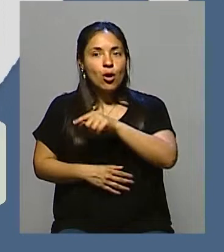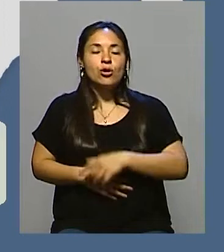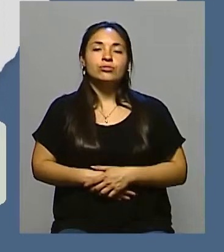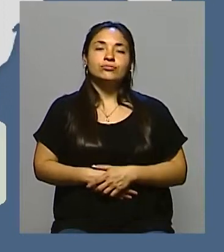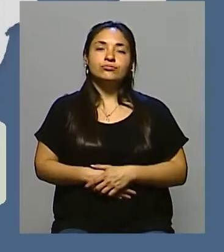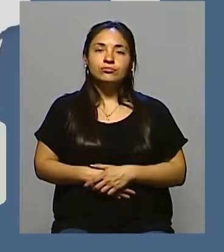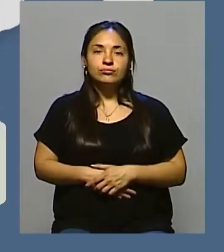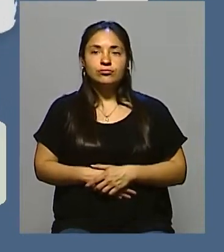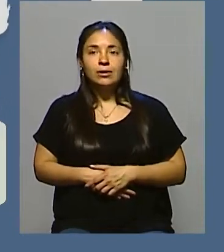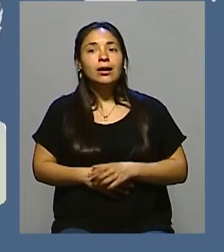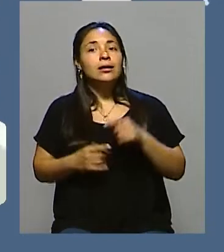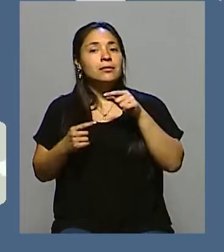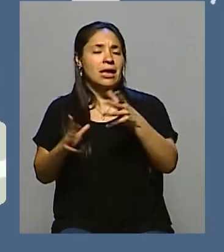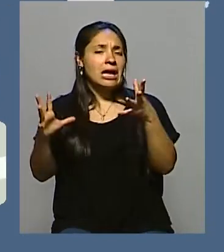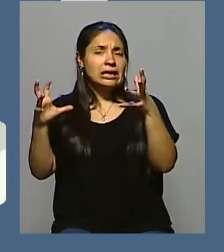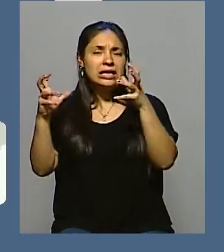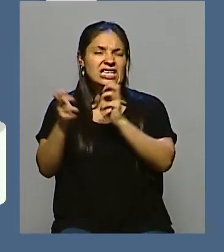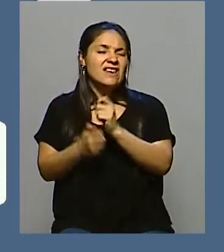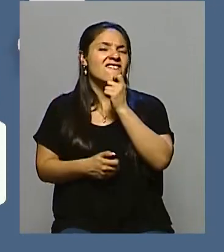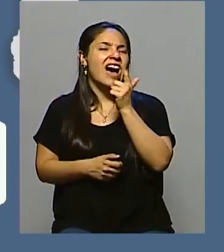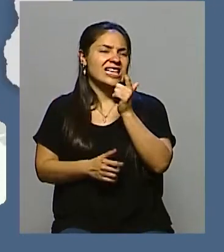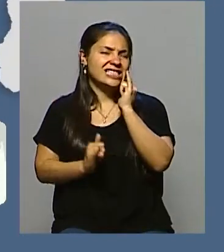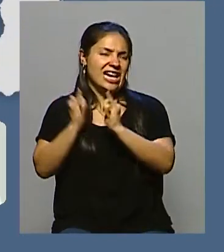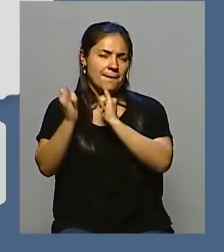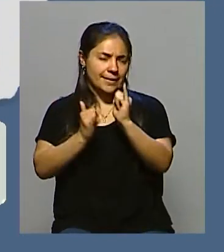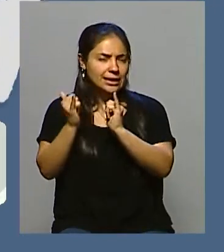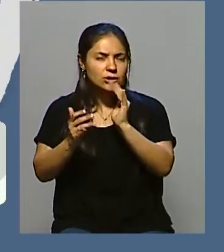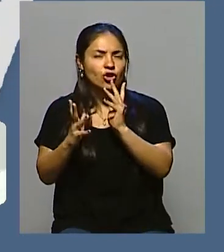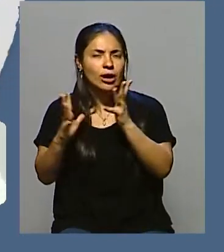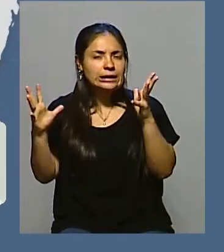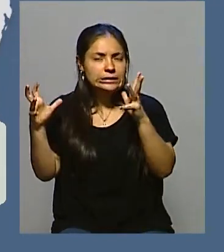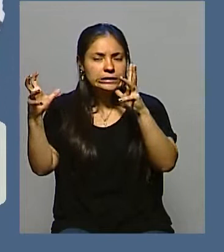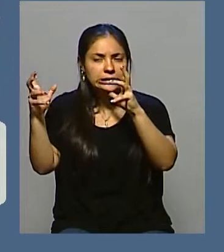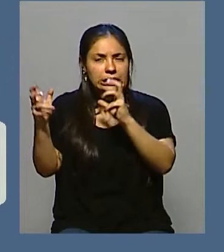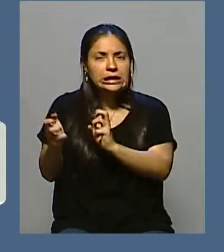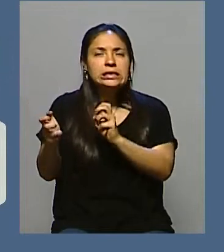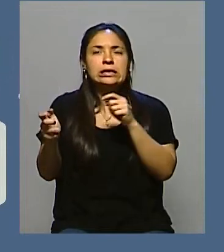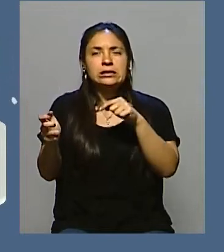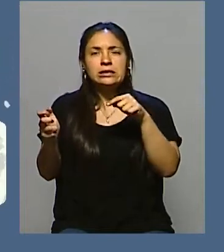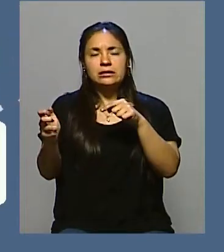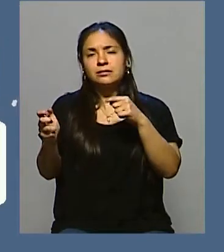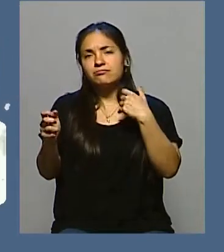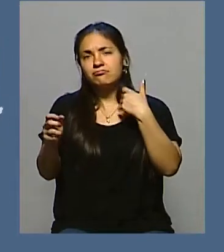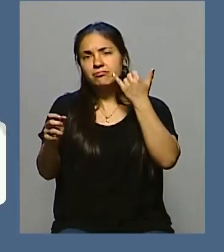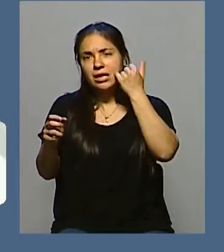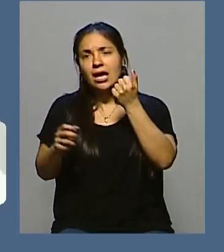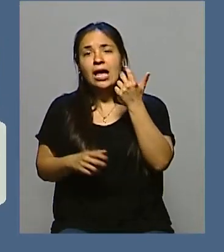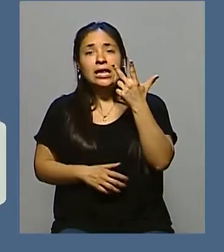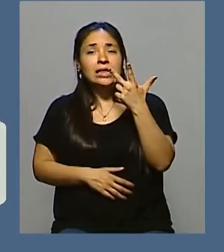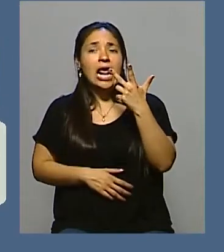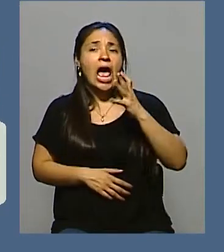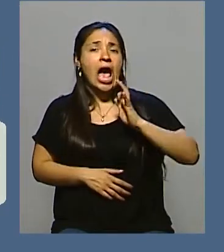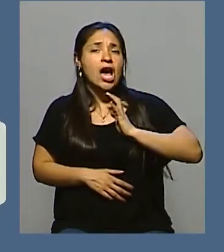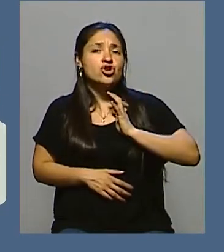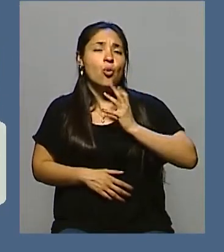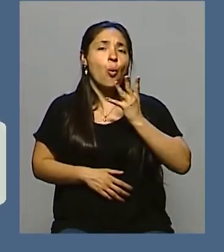Mira, hablar de la crisis es muy simple y sencillo, en el sentido que la crisis hace por lo menos 3, 4 años